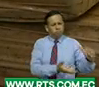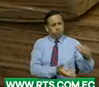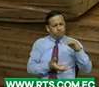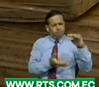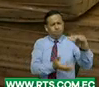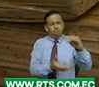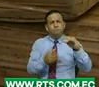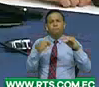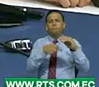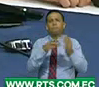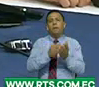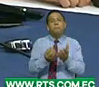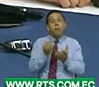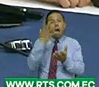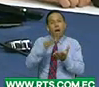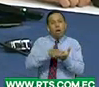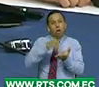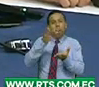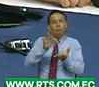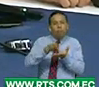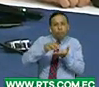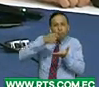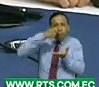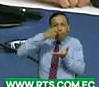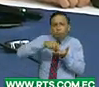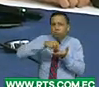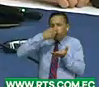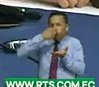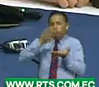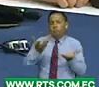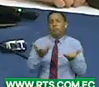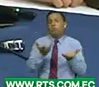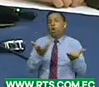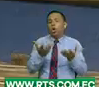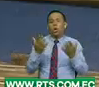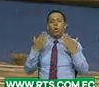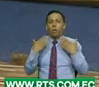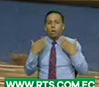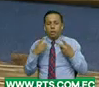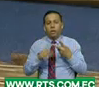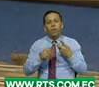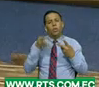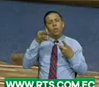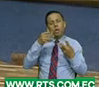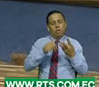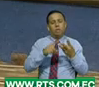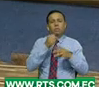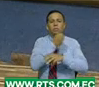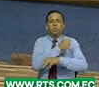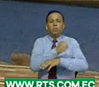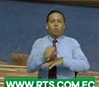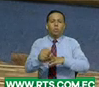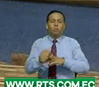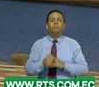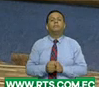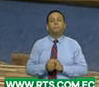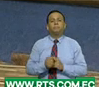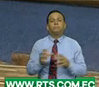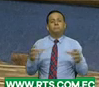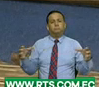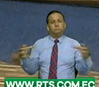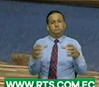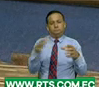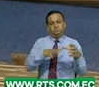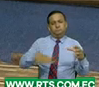cocaína estos operativos se los desarrollo en los cantones guayaquil durán y samborondón perteneciente a la zona 8